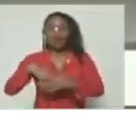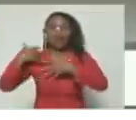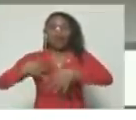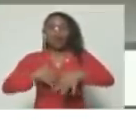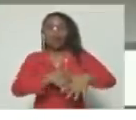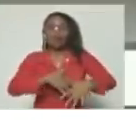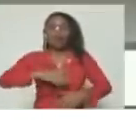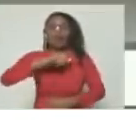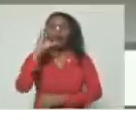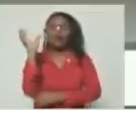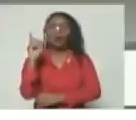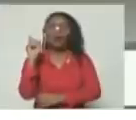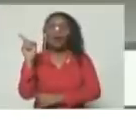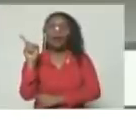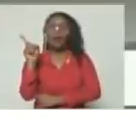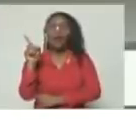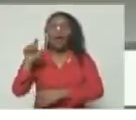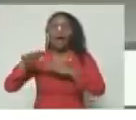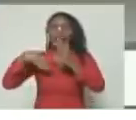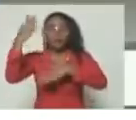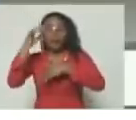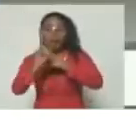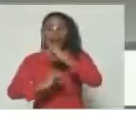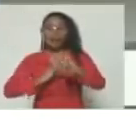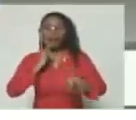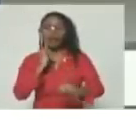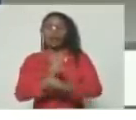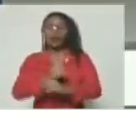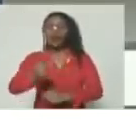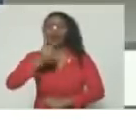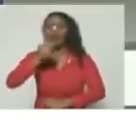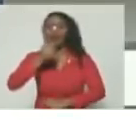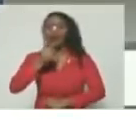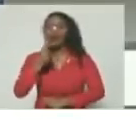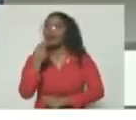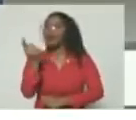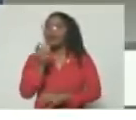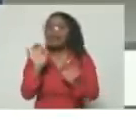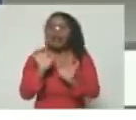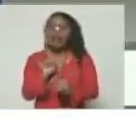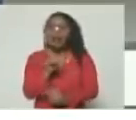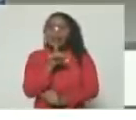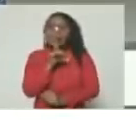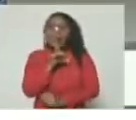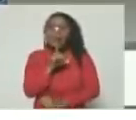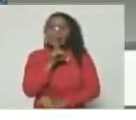medios callan, no lo muestran. Silencio, silencio.